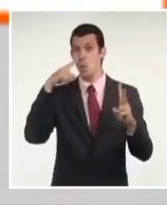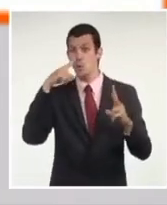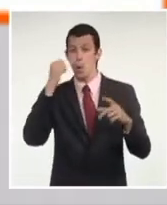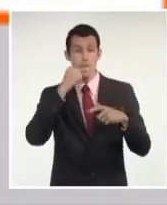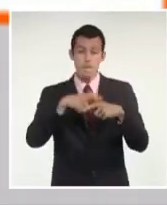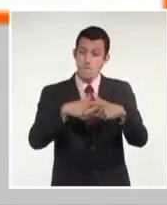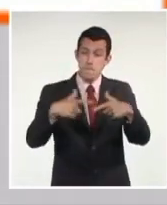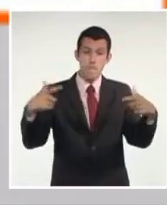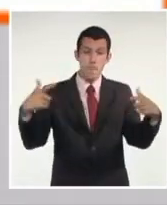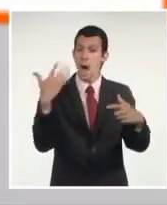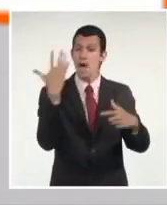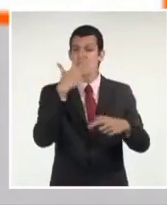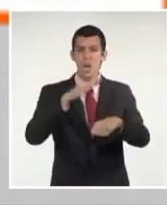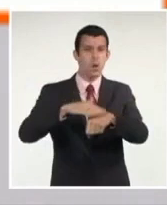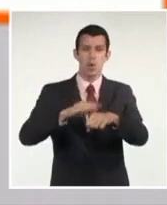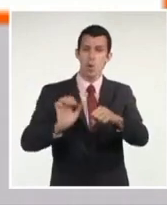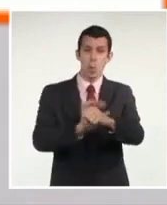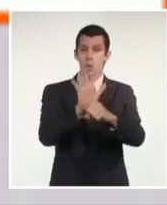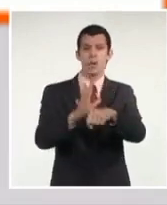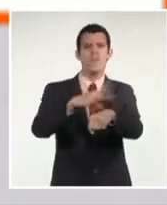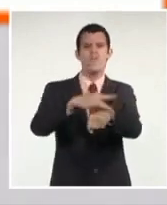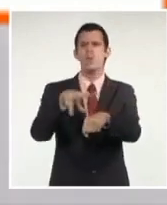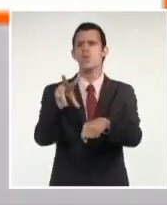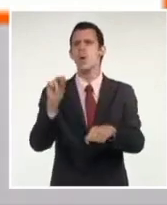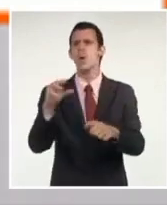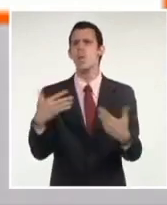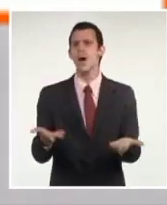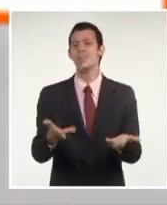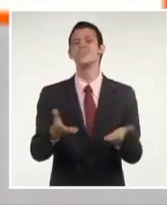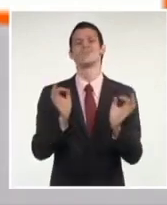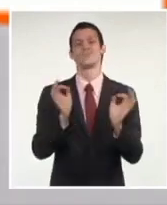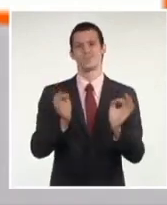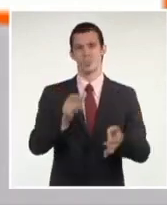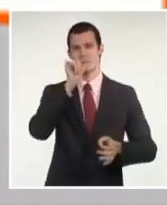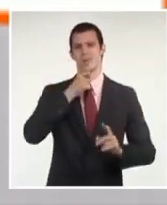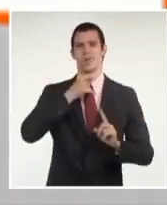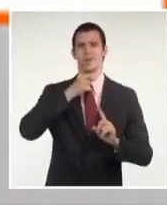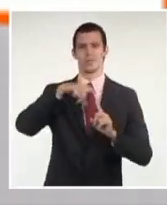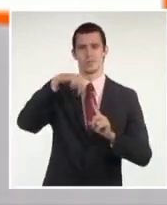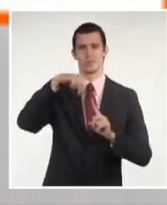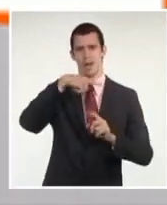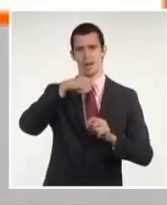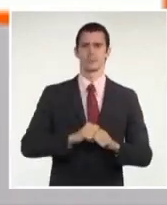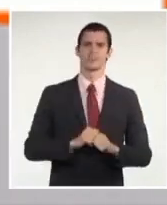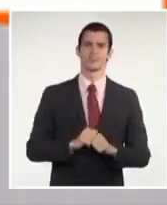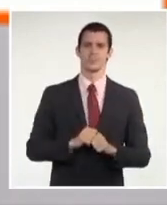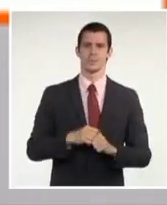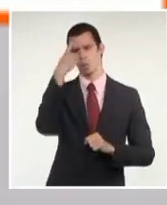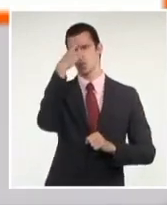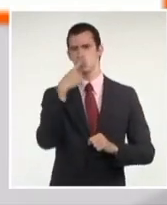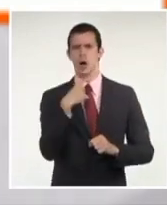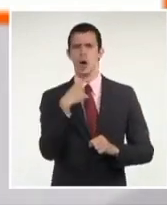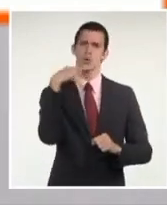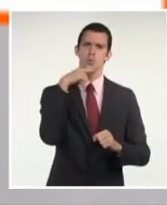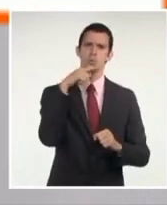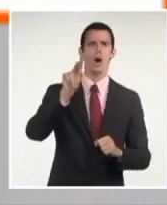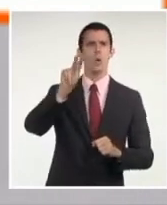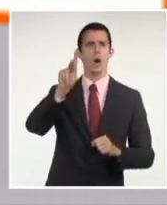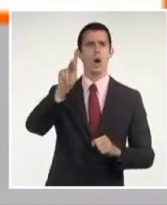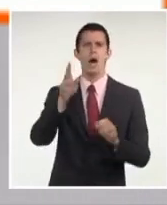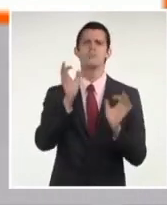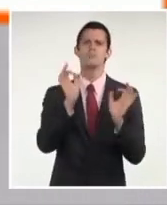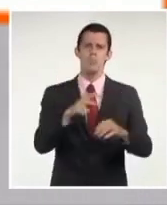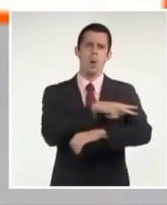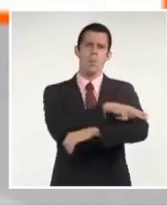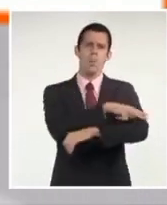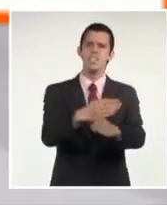la delta. Lo mismo pasa en Portugal, lo mismo pasa en Rusia. Esto nos está diciendo cómo ella se va a ir imponiendo, como lo hizo